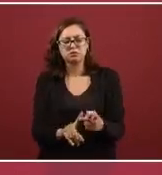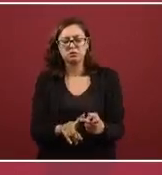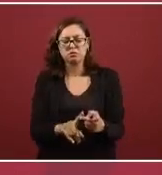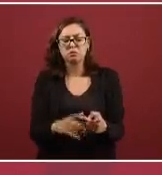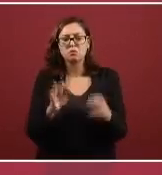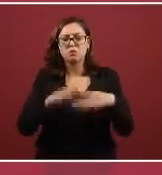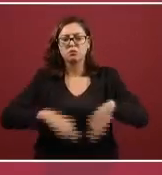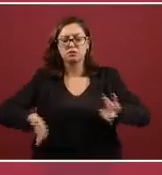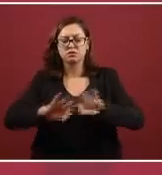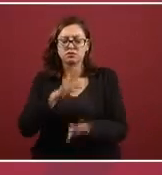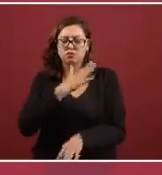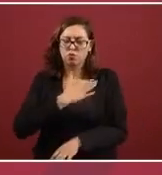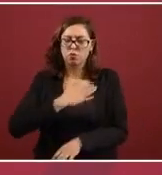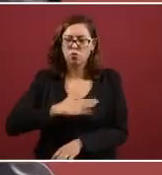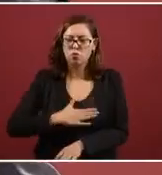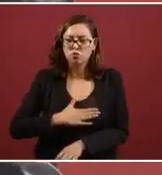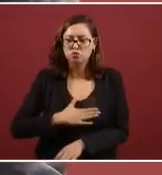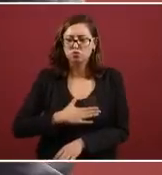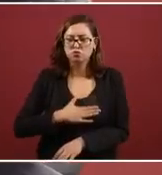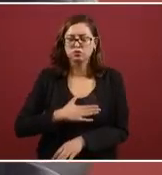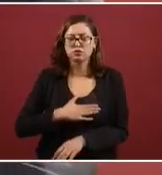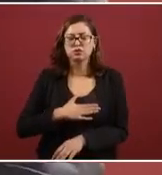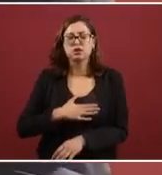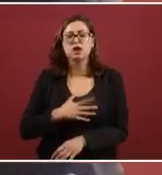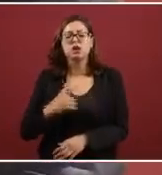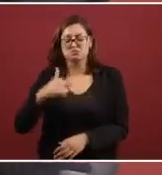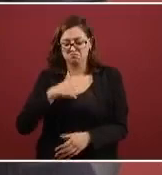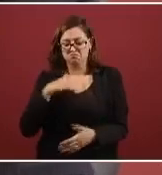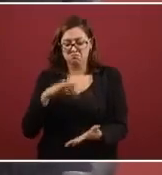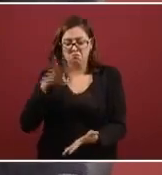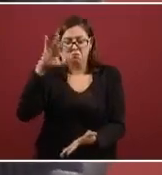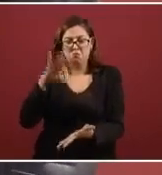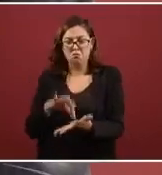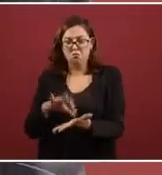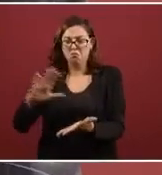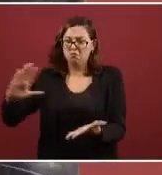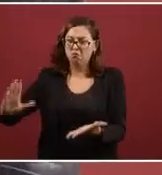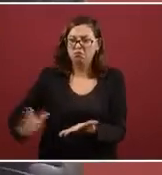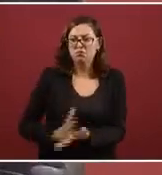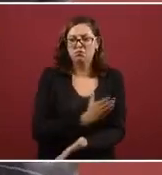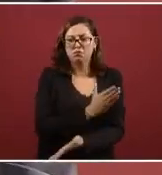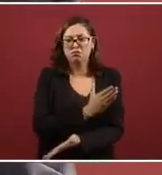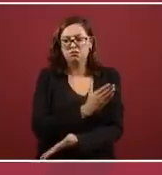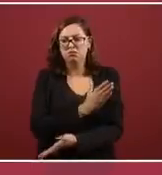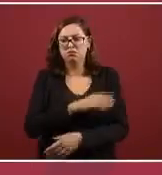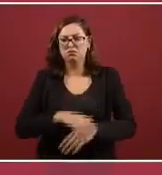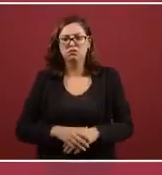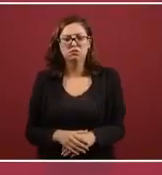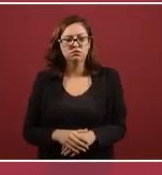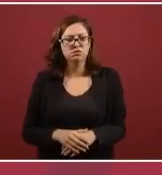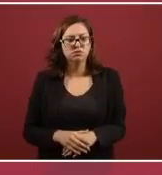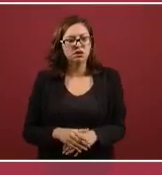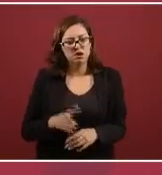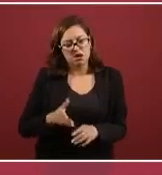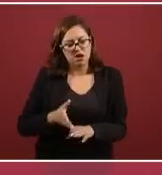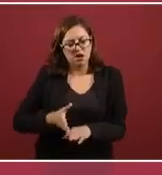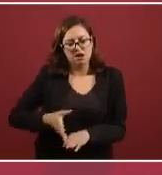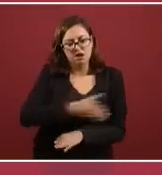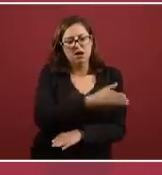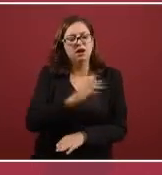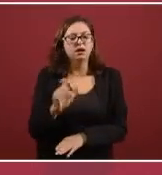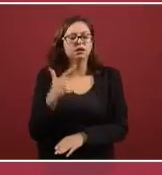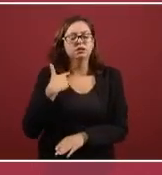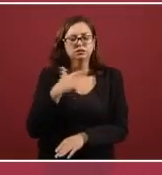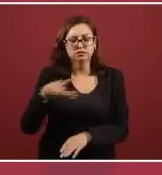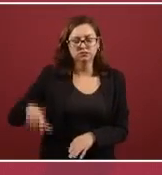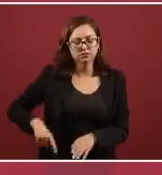aplicaba lo del punto final para los que se fueron, no para nuestro caso. Que